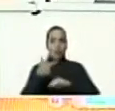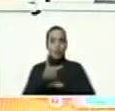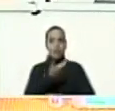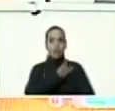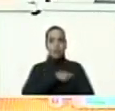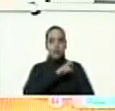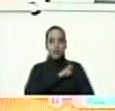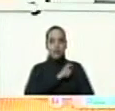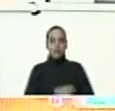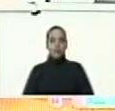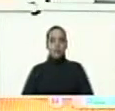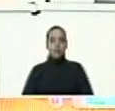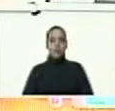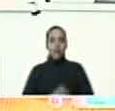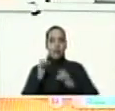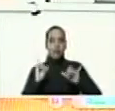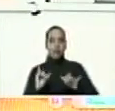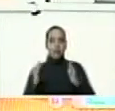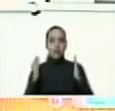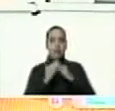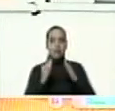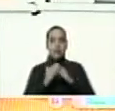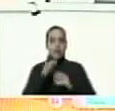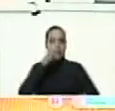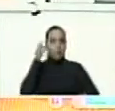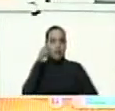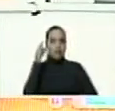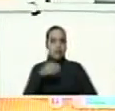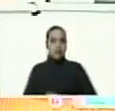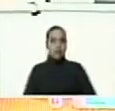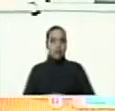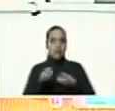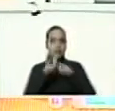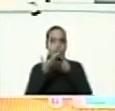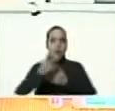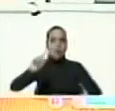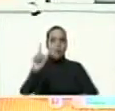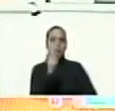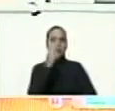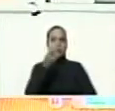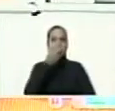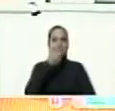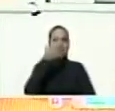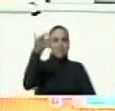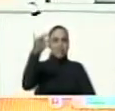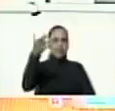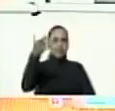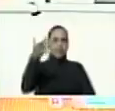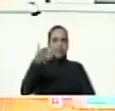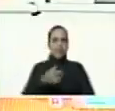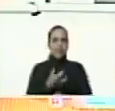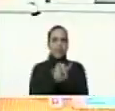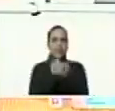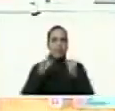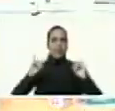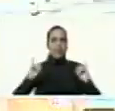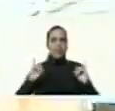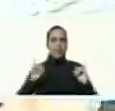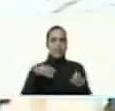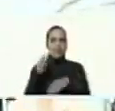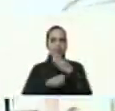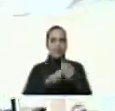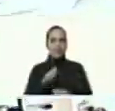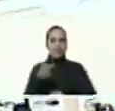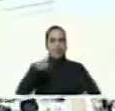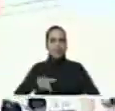En esta misma casa se declaró, fue el primer grito de independencia que se dio